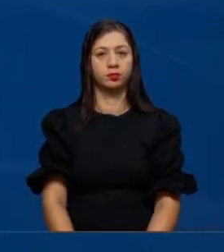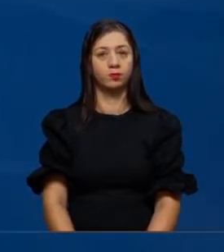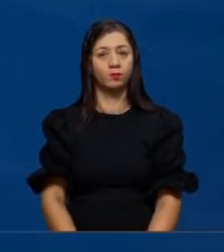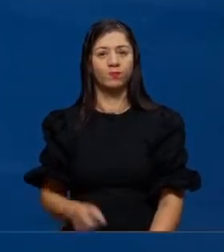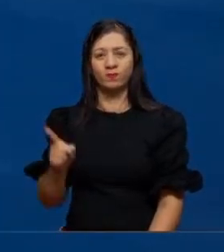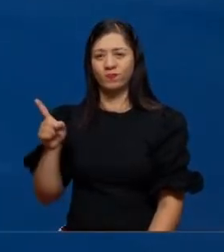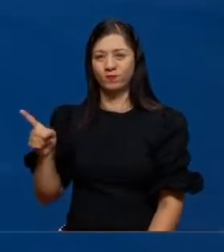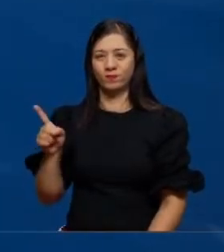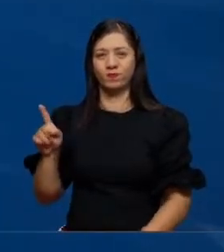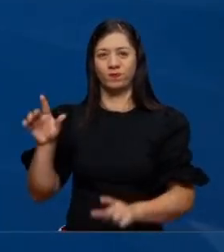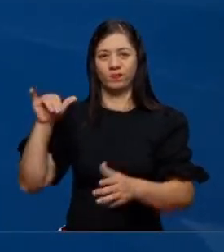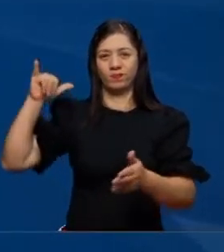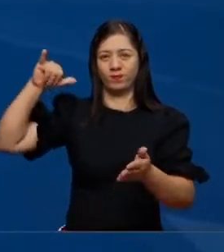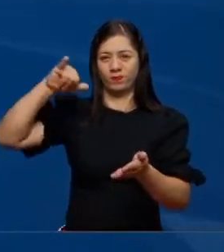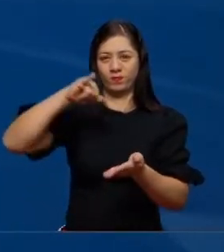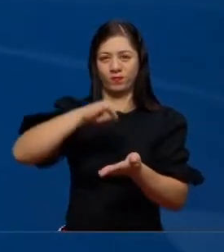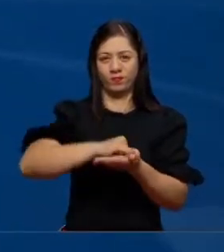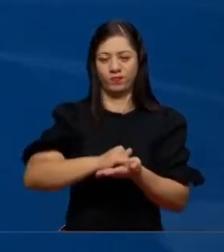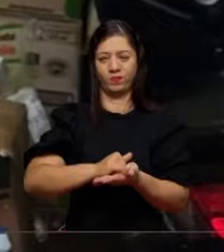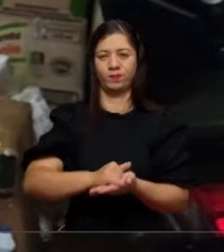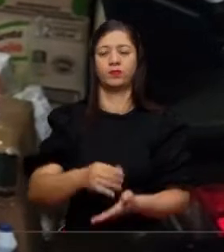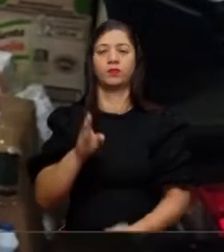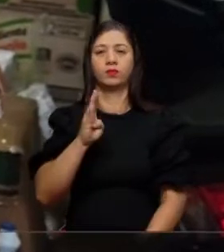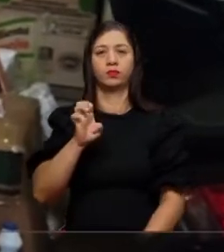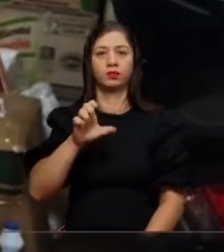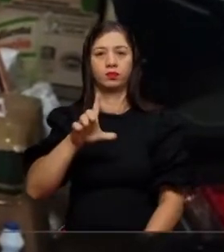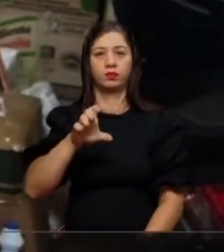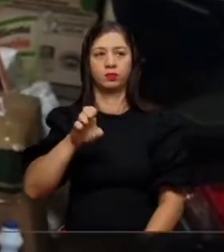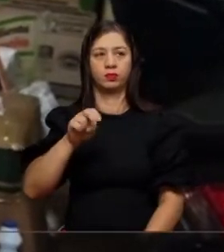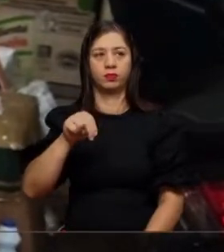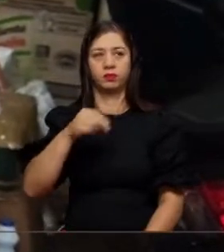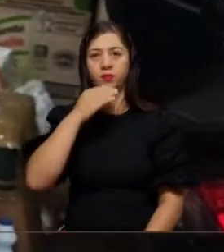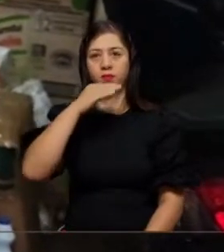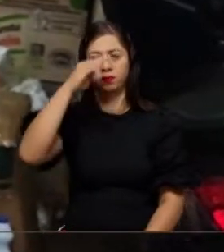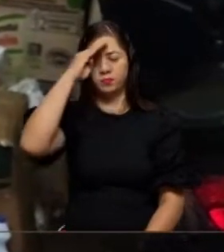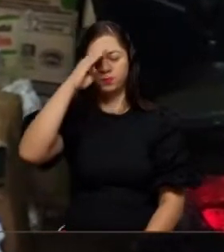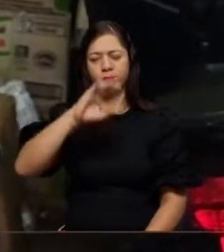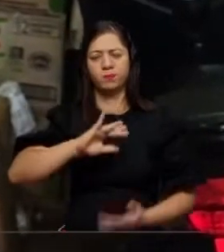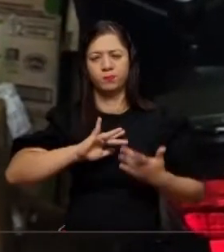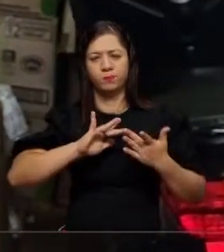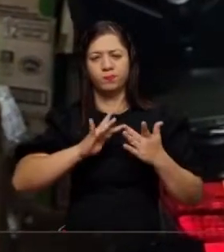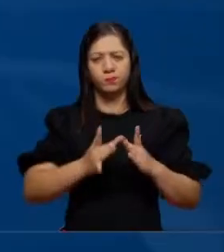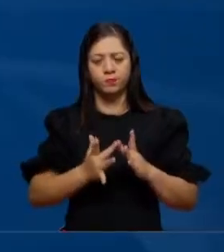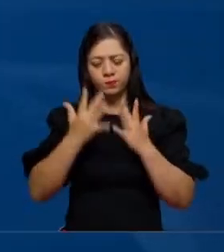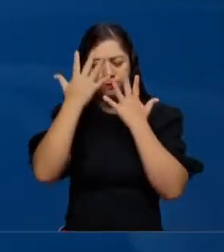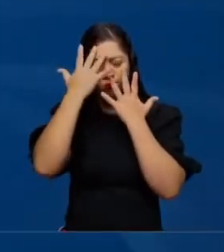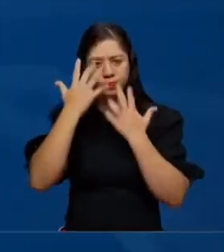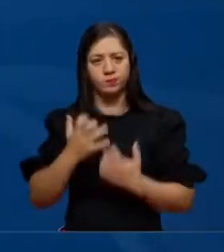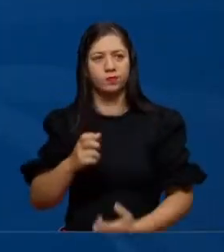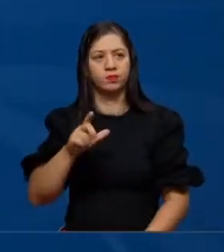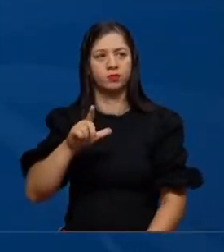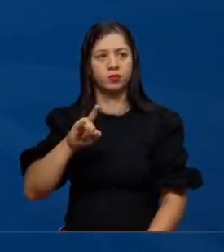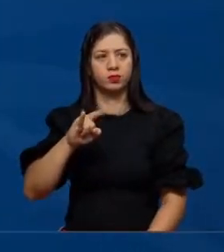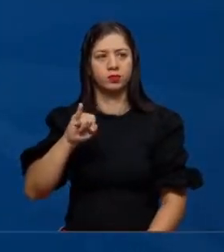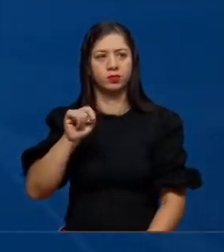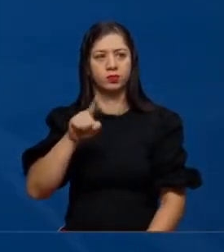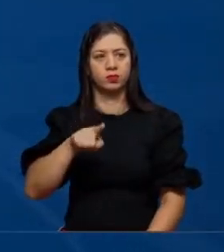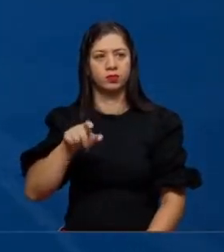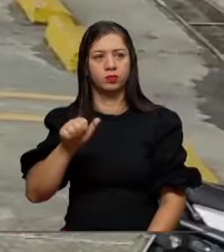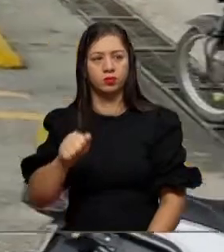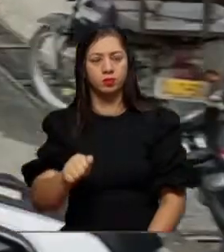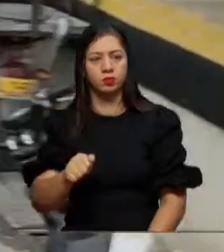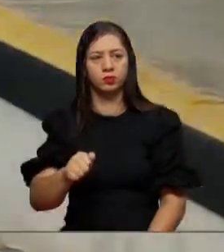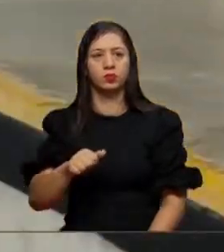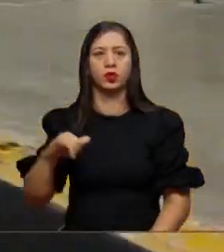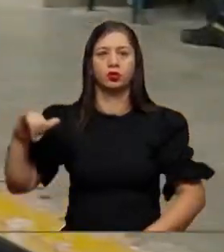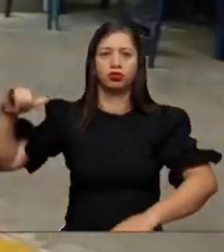Esta imagen del avión siniestrado en el barrio Belén de Medellín llenó de nostalgia e impotencia a Luis Agudelo. El despachador